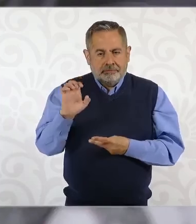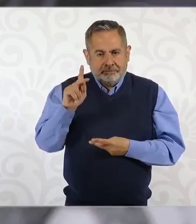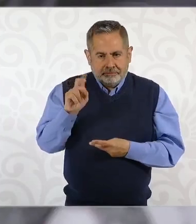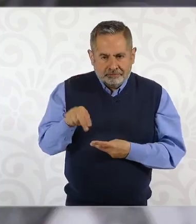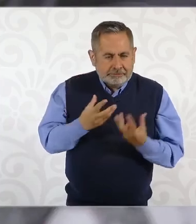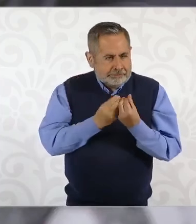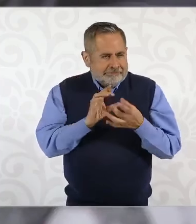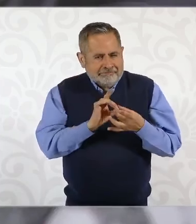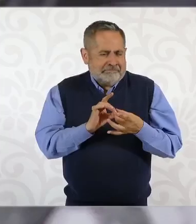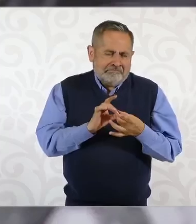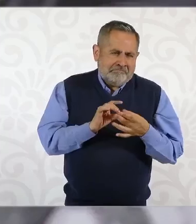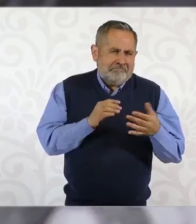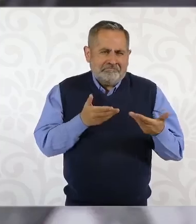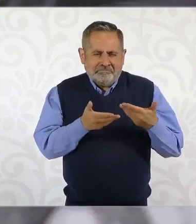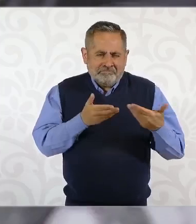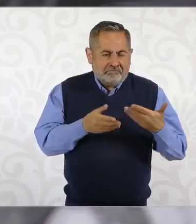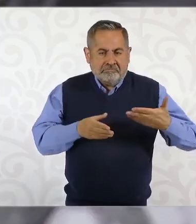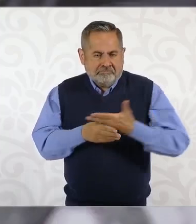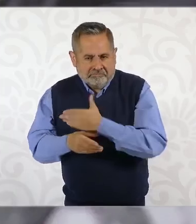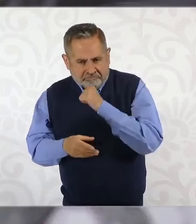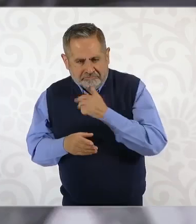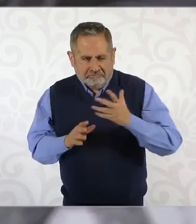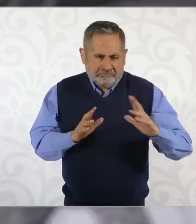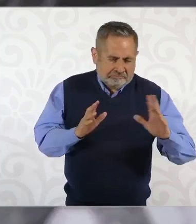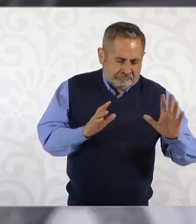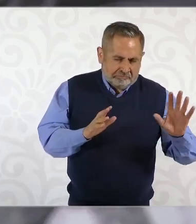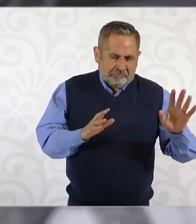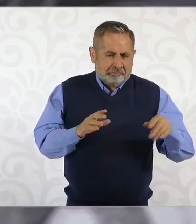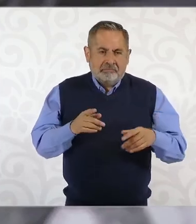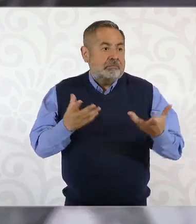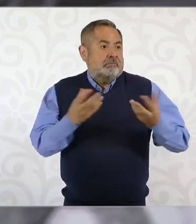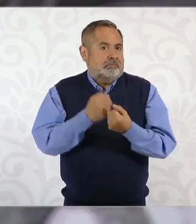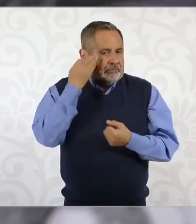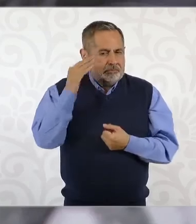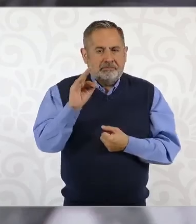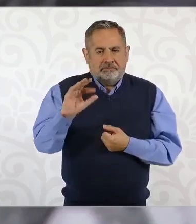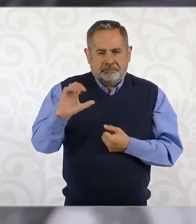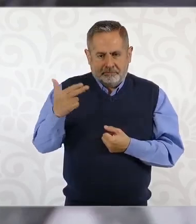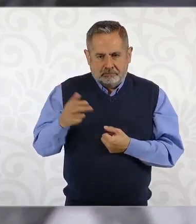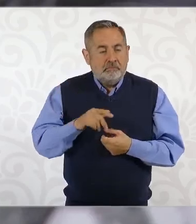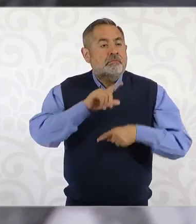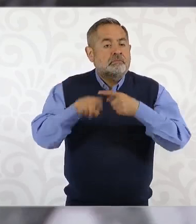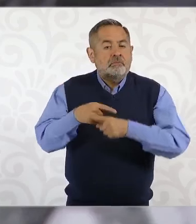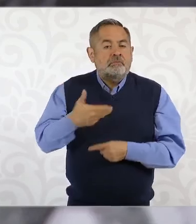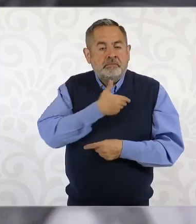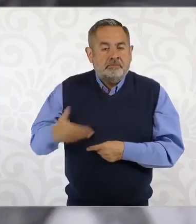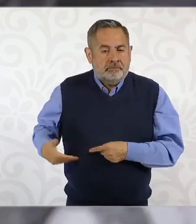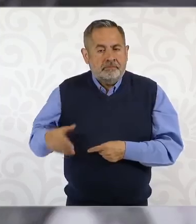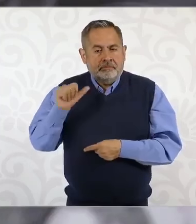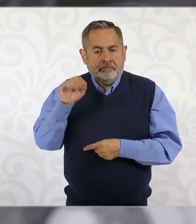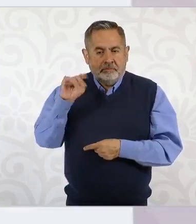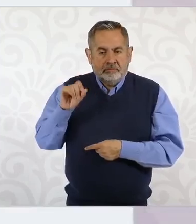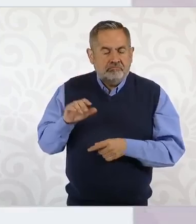con tanta intromisión como en el caso de Calderón. Y después con el presidente López Obrador se